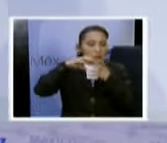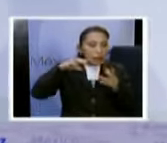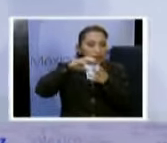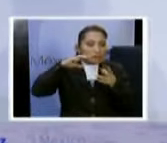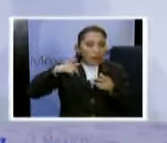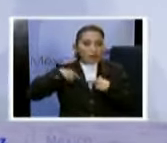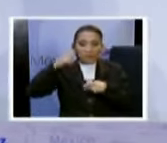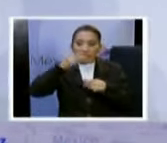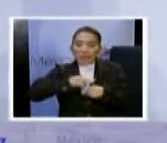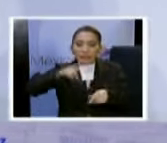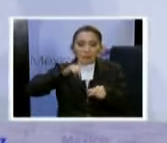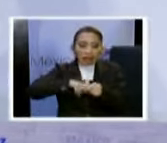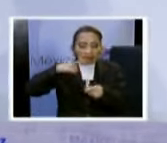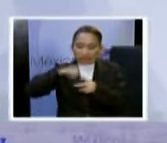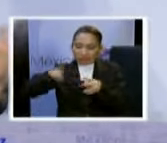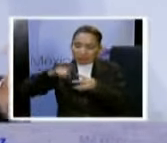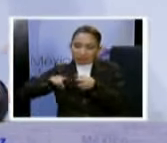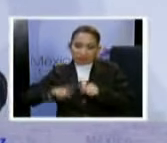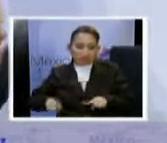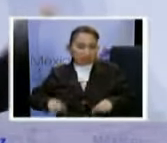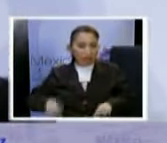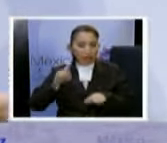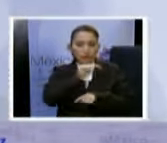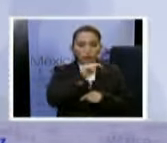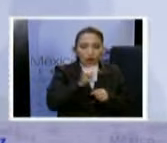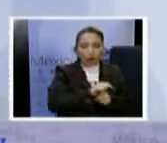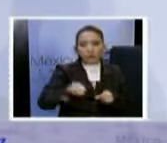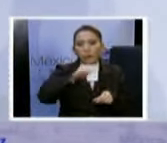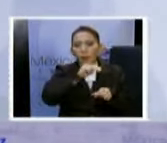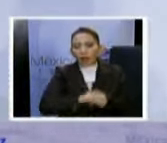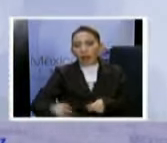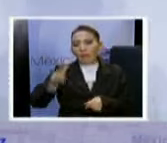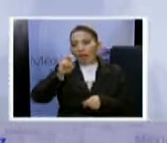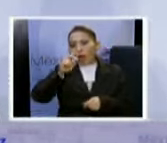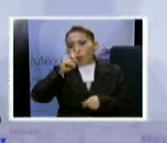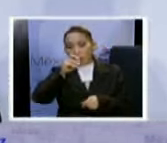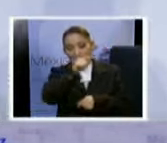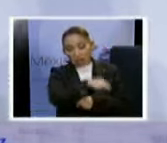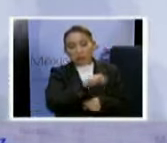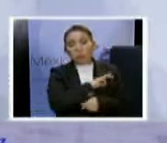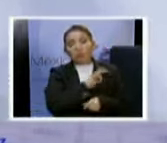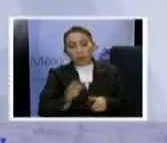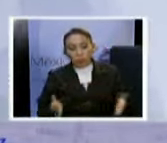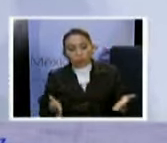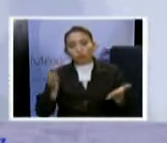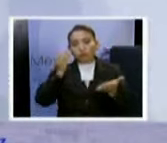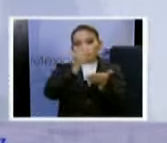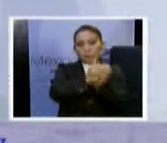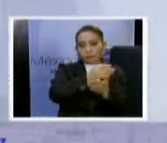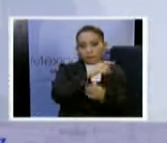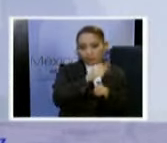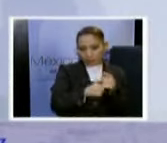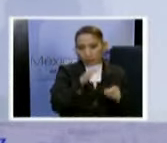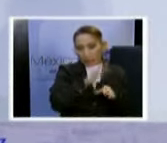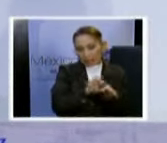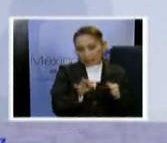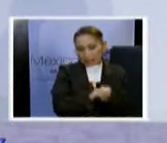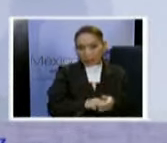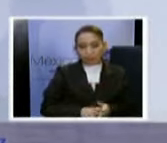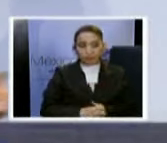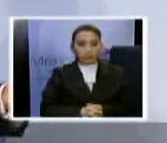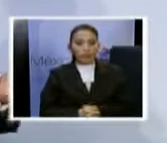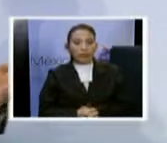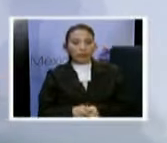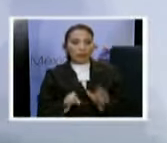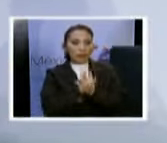cantidad de festivales de todo tipo en Toronto, en Montreal, en Vancouver, donde deberíamos estar más presentes.